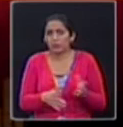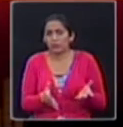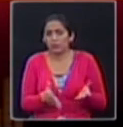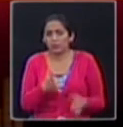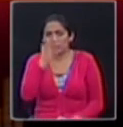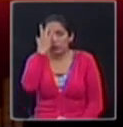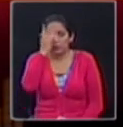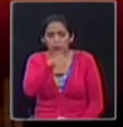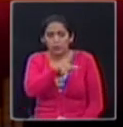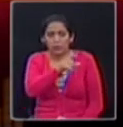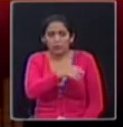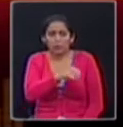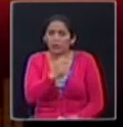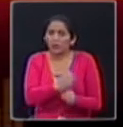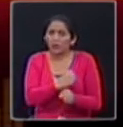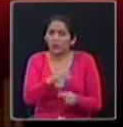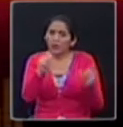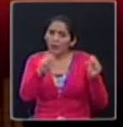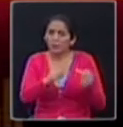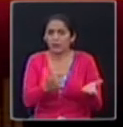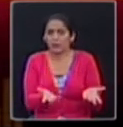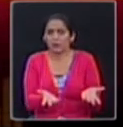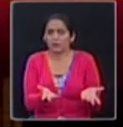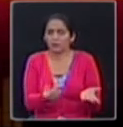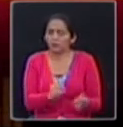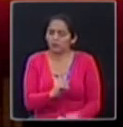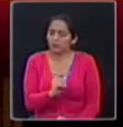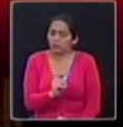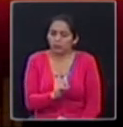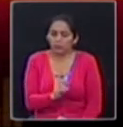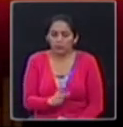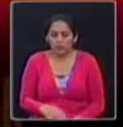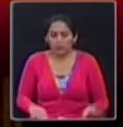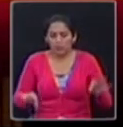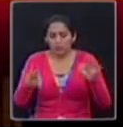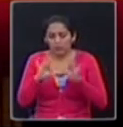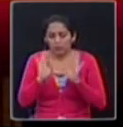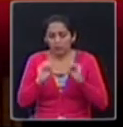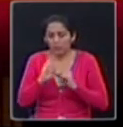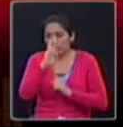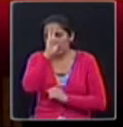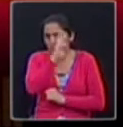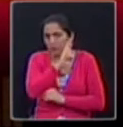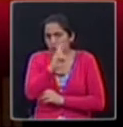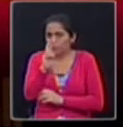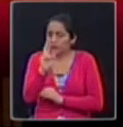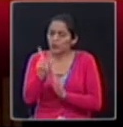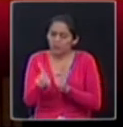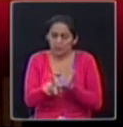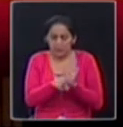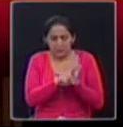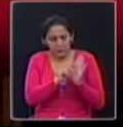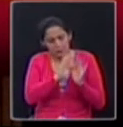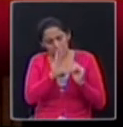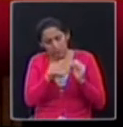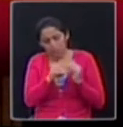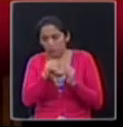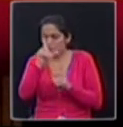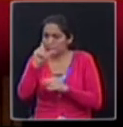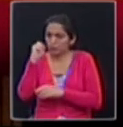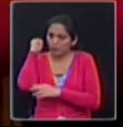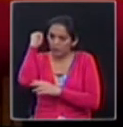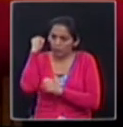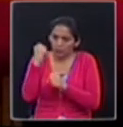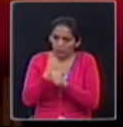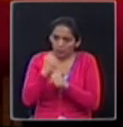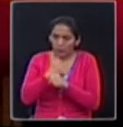tener dificultades. Entonces, lo importante aquí es que con libertad podamos tener, respetando la seguridad jurídica y el derecho al trabajo de